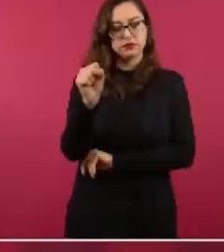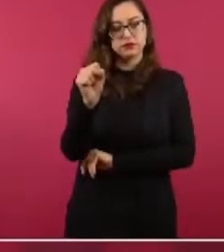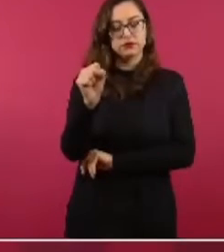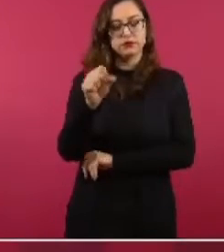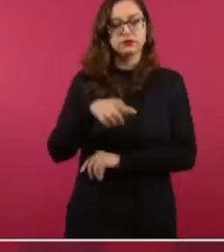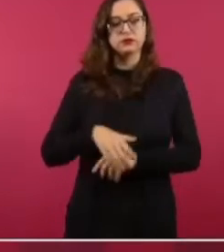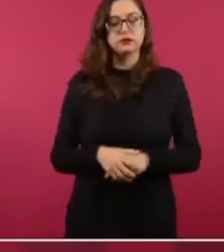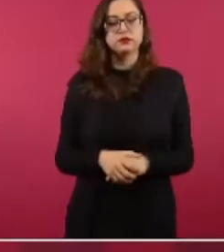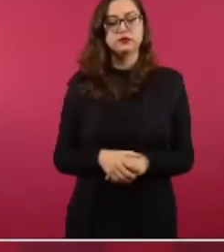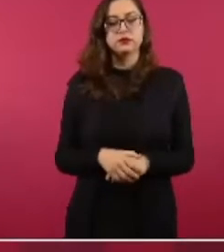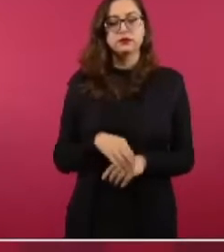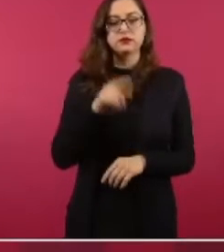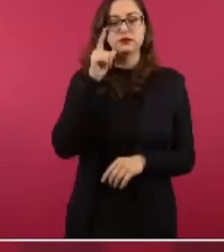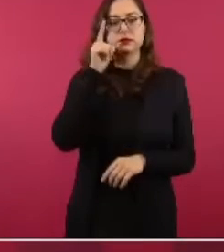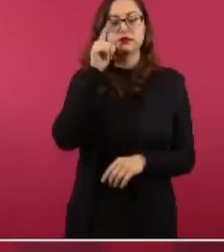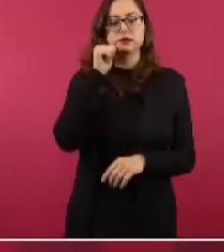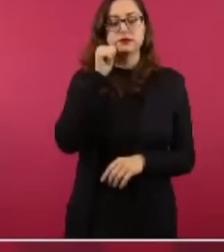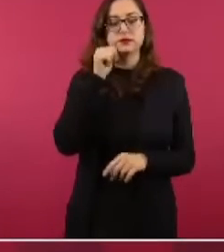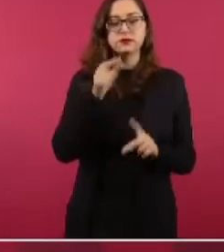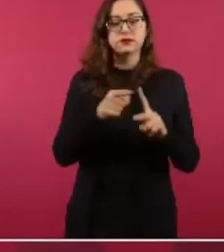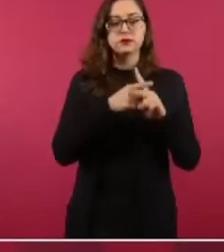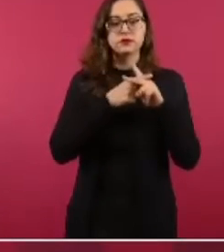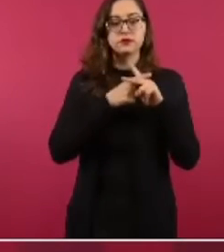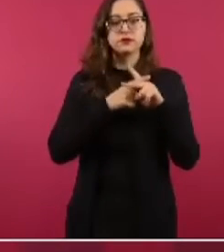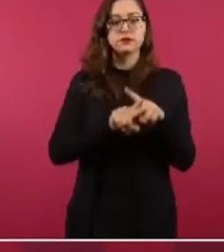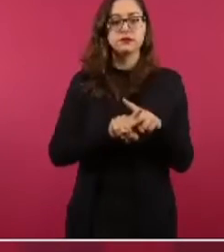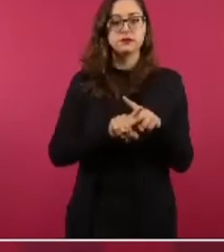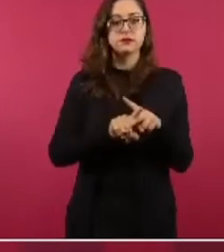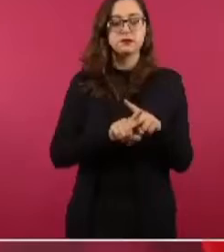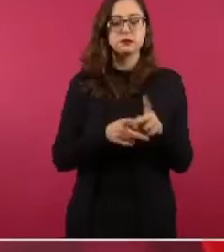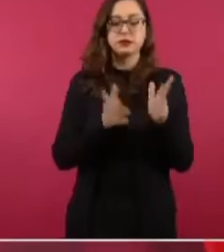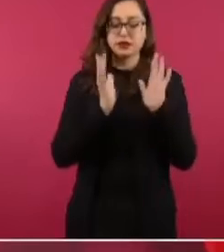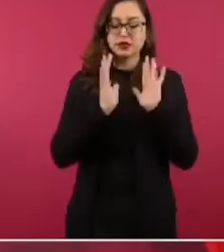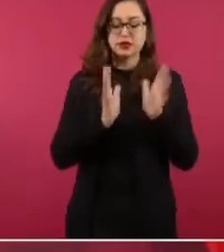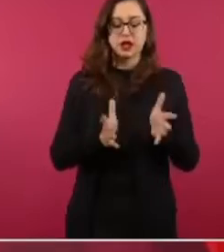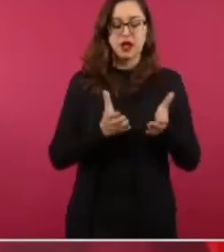Mañana ya empieza a funcionar la carretera